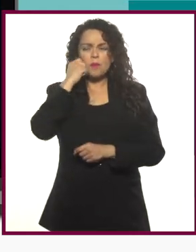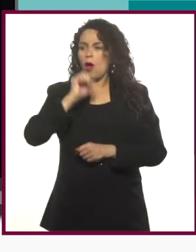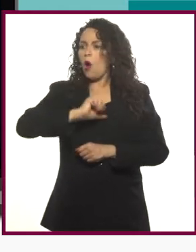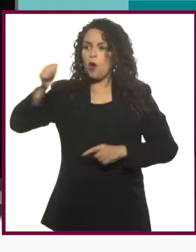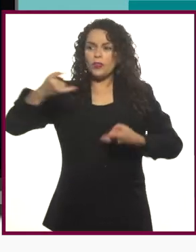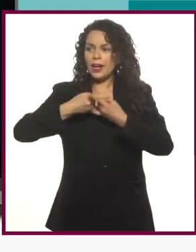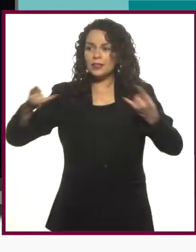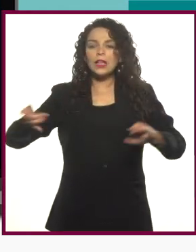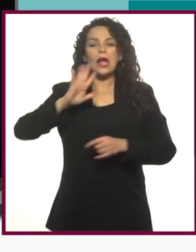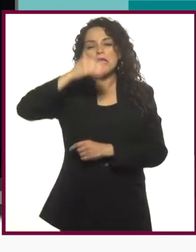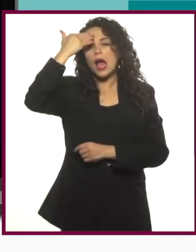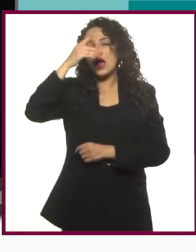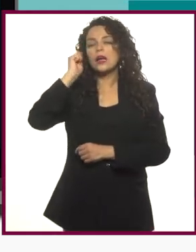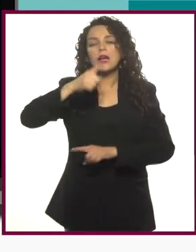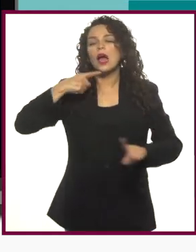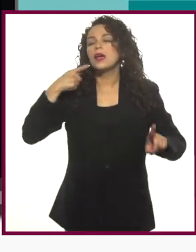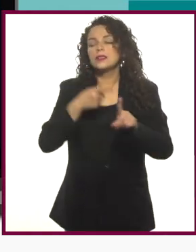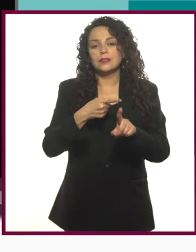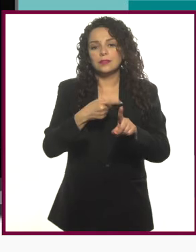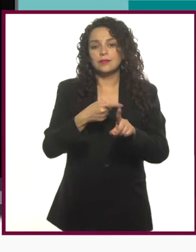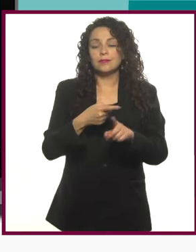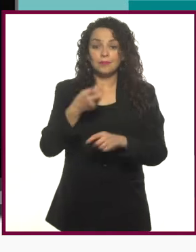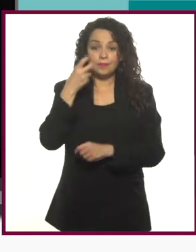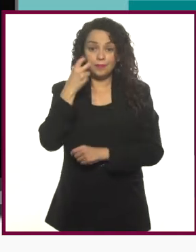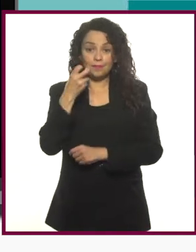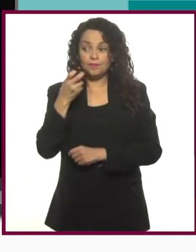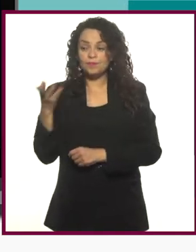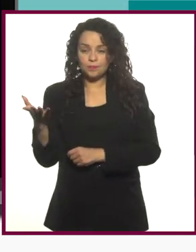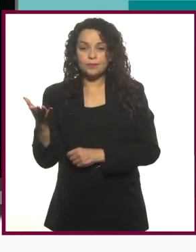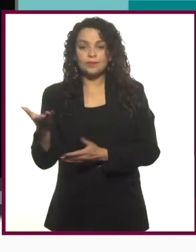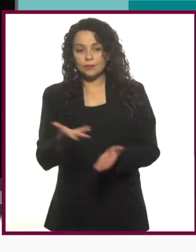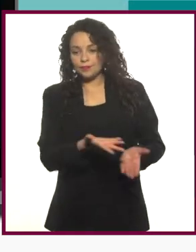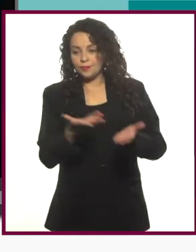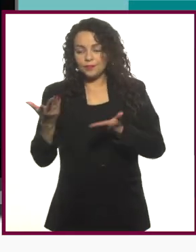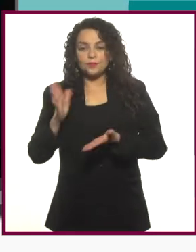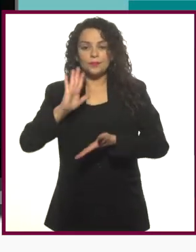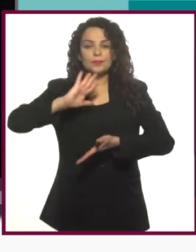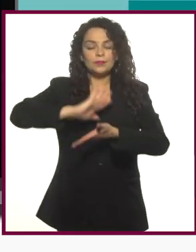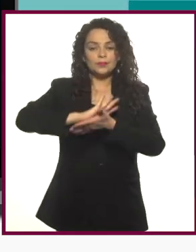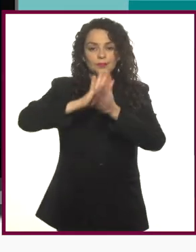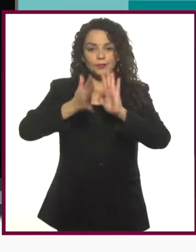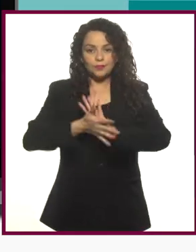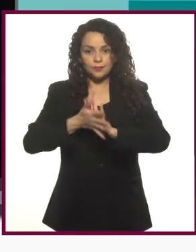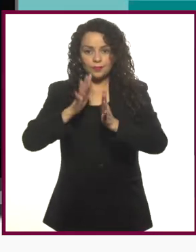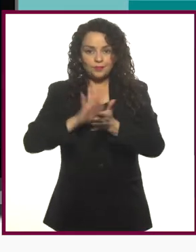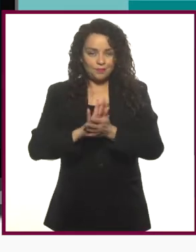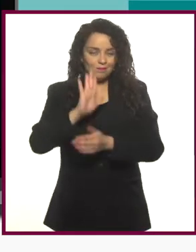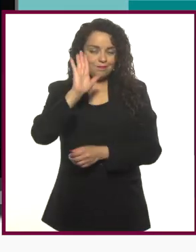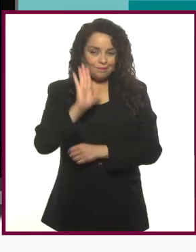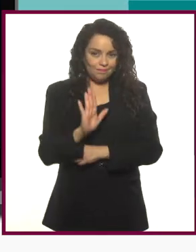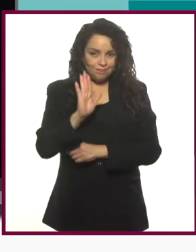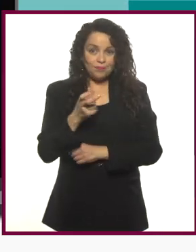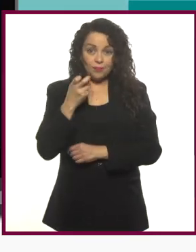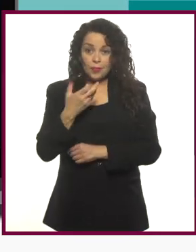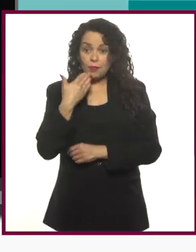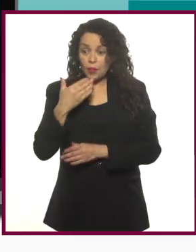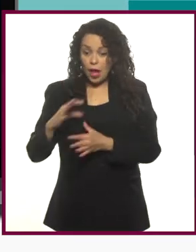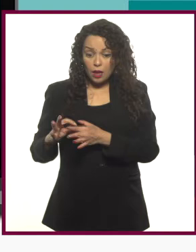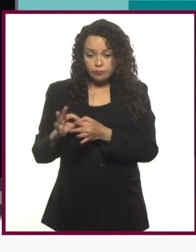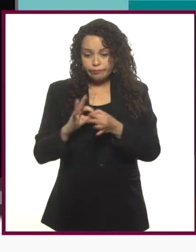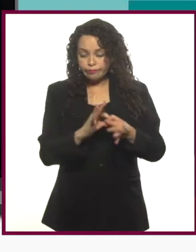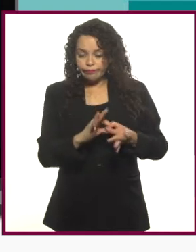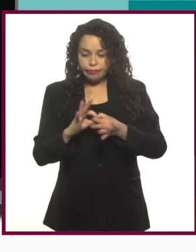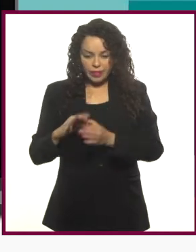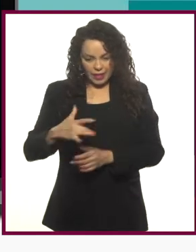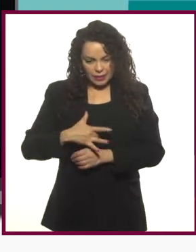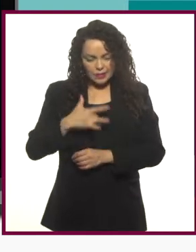sea completamente otra historia. Entonces sí hay una invitación y hay una complicidad, y eso también crea mucha afinidad